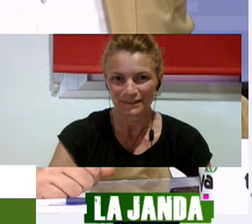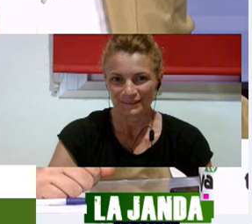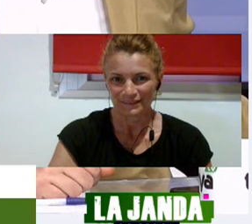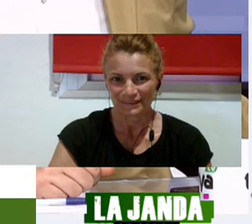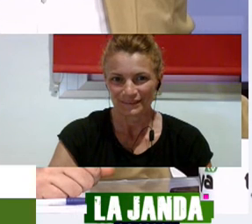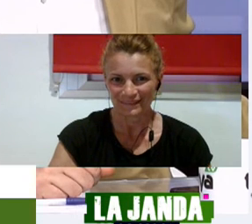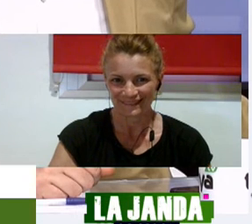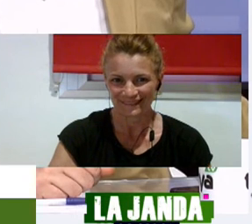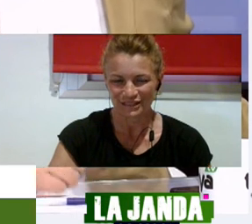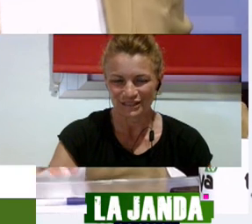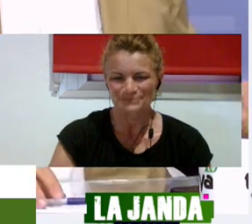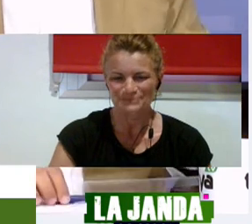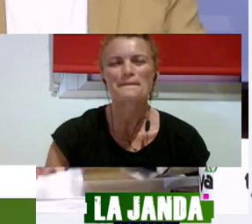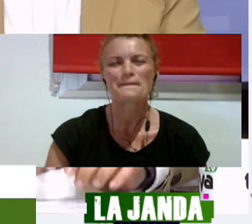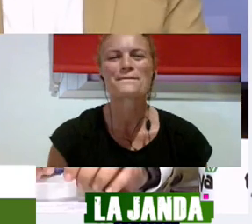no puede ser.